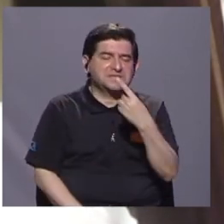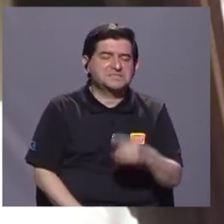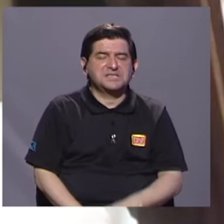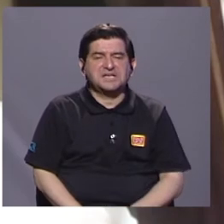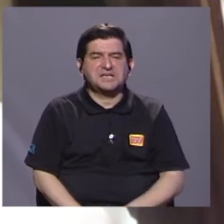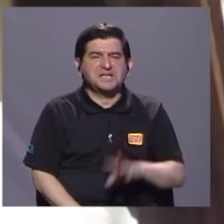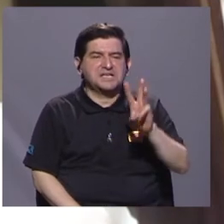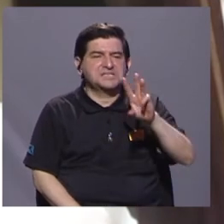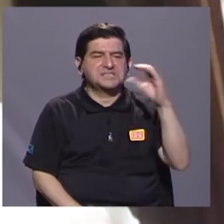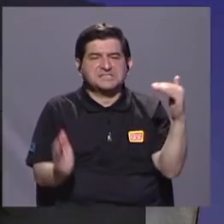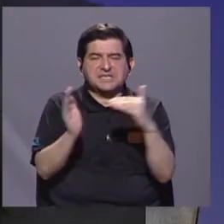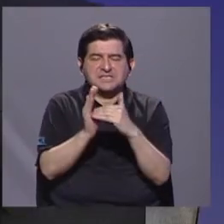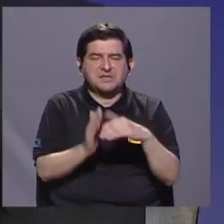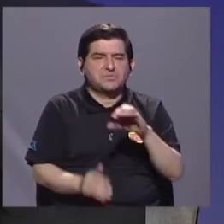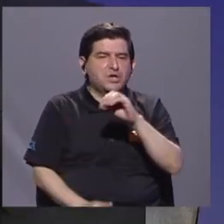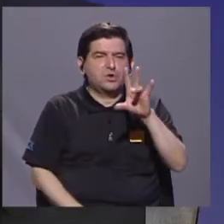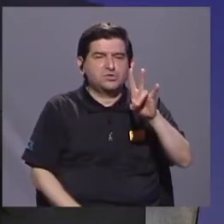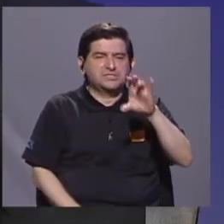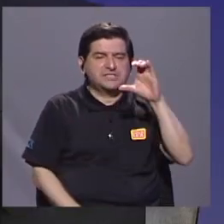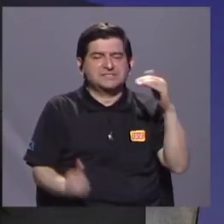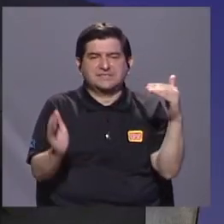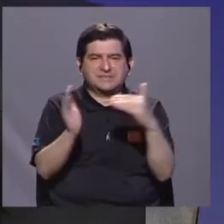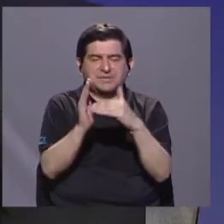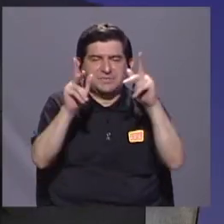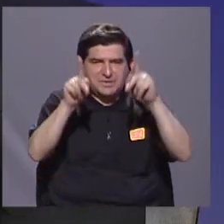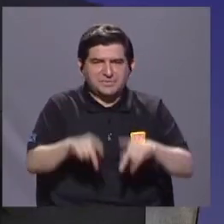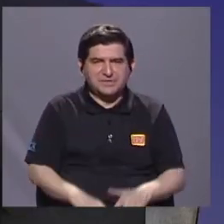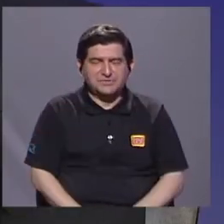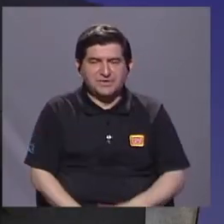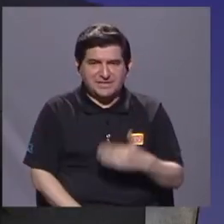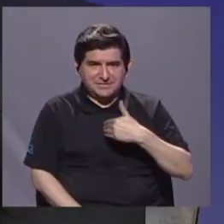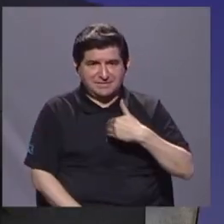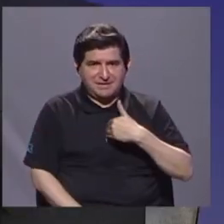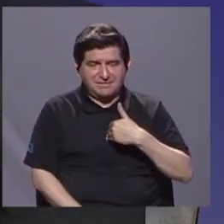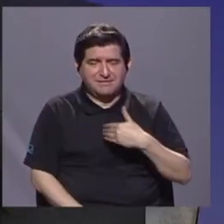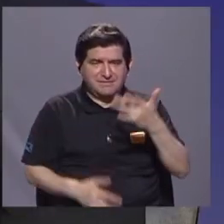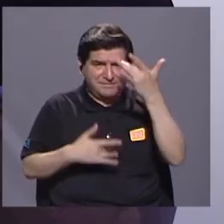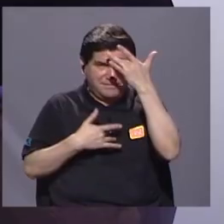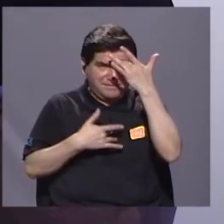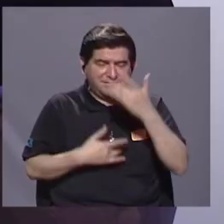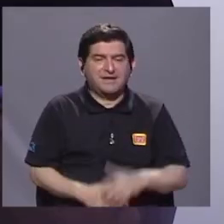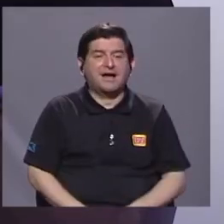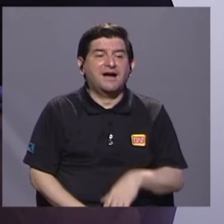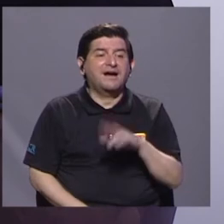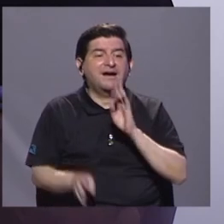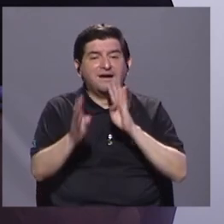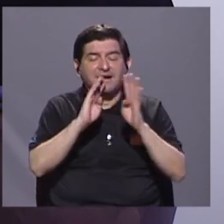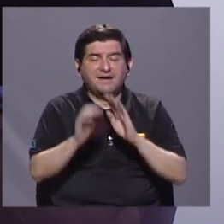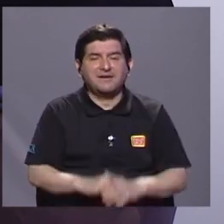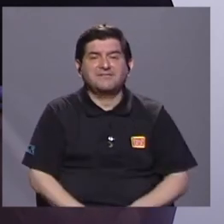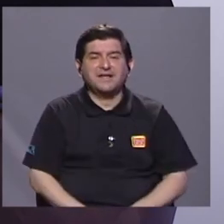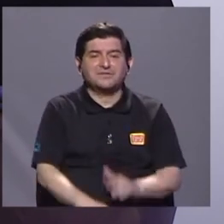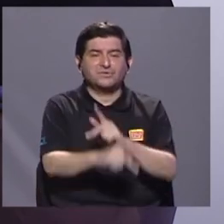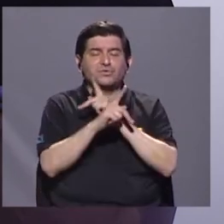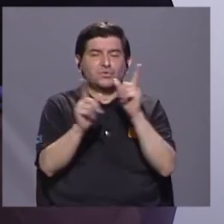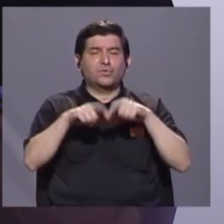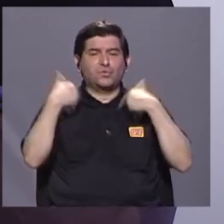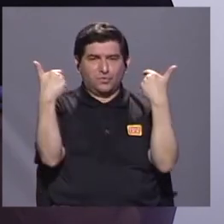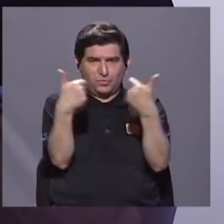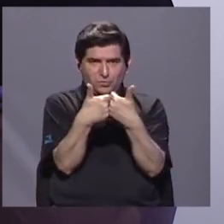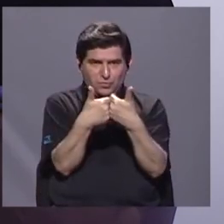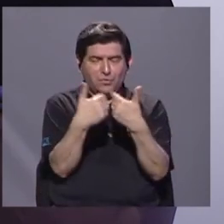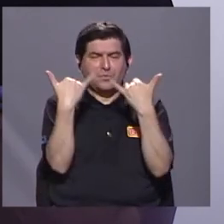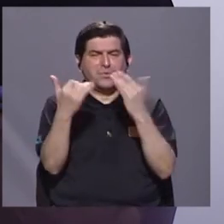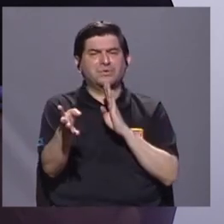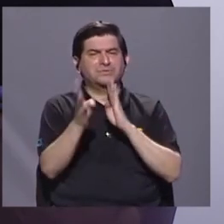mil personas contagiadas. Que esto también nos lleva a pensar en la famosa inmunidad de rebaño, que también es algo que se